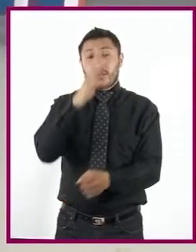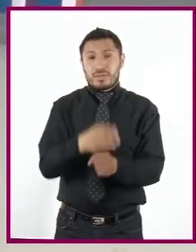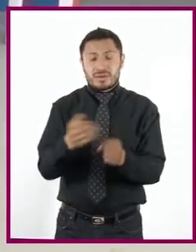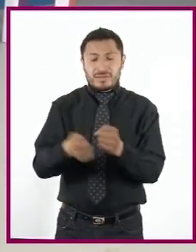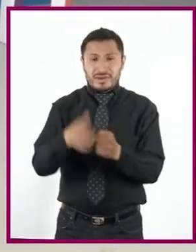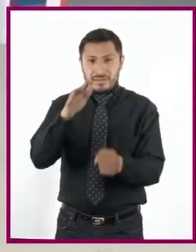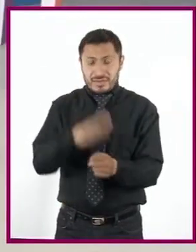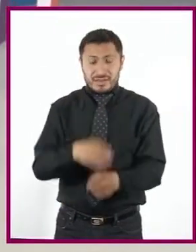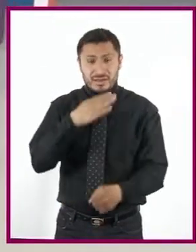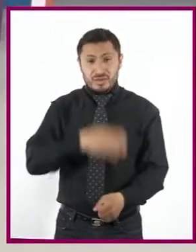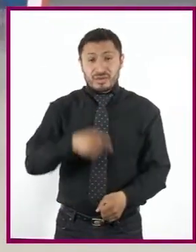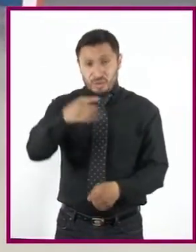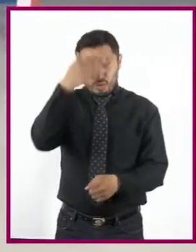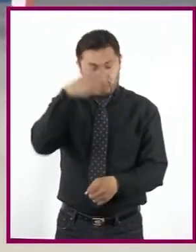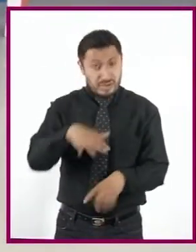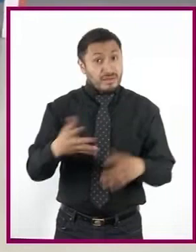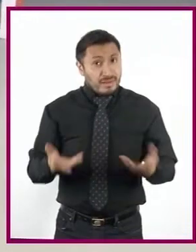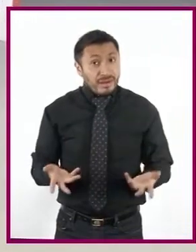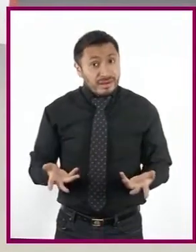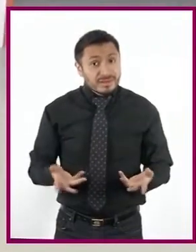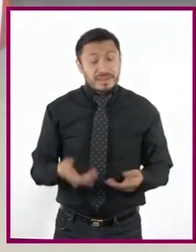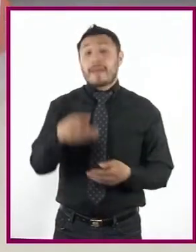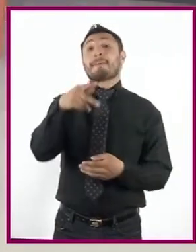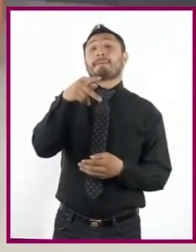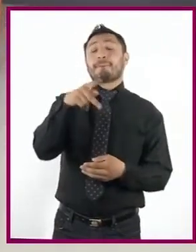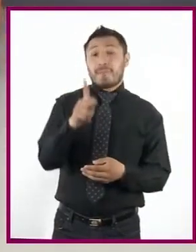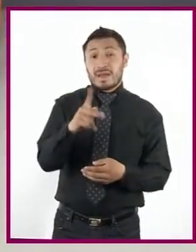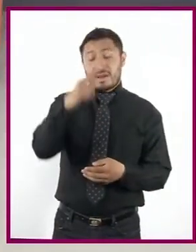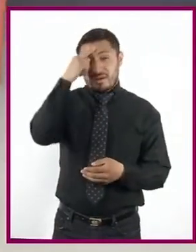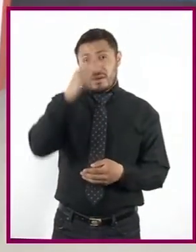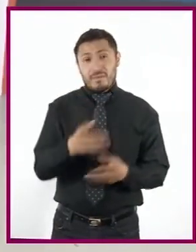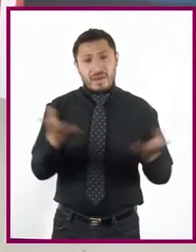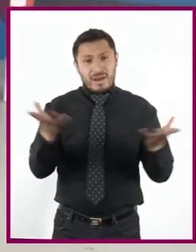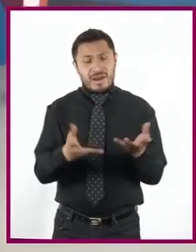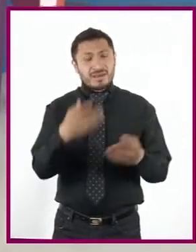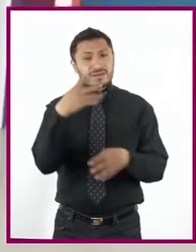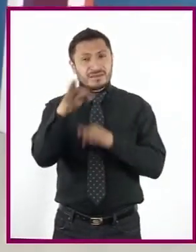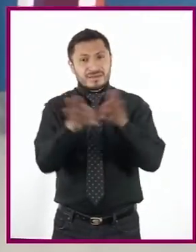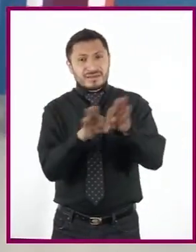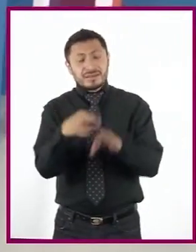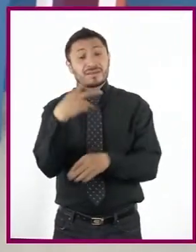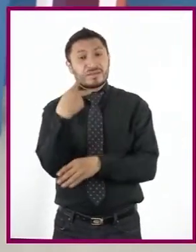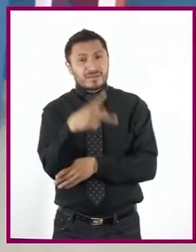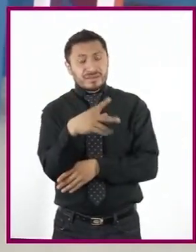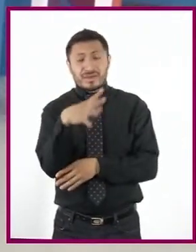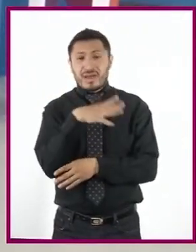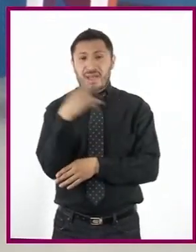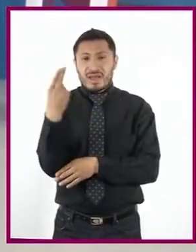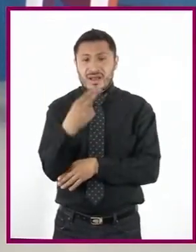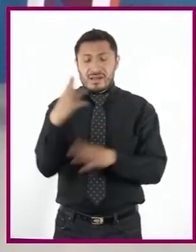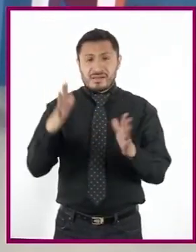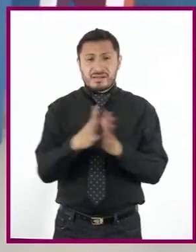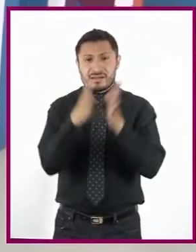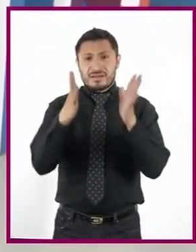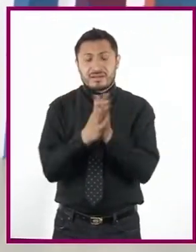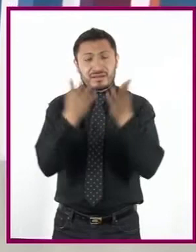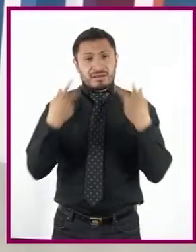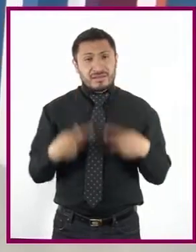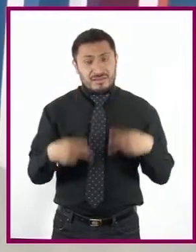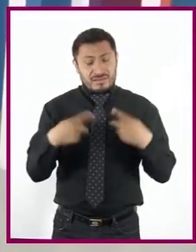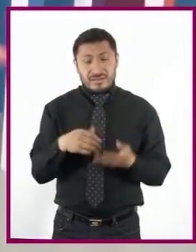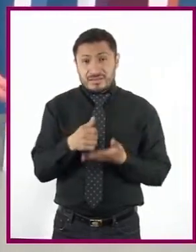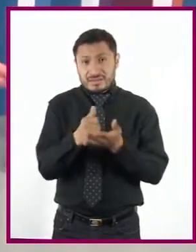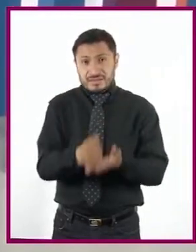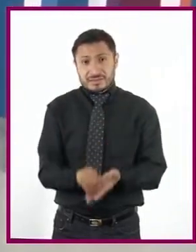justicia? Sin embargo, para realizar su labor, también requiere de la participación ciudadana, sea